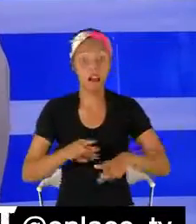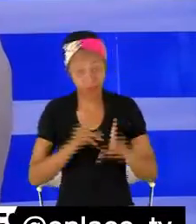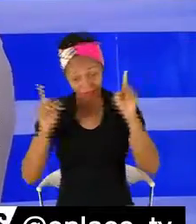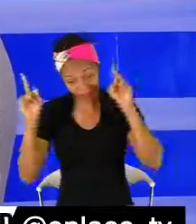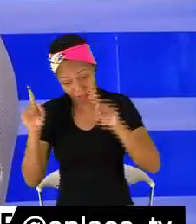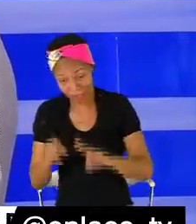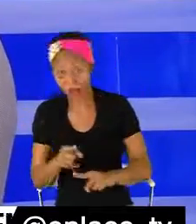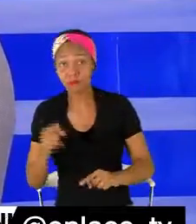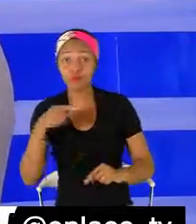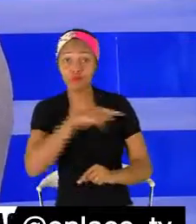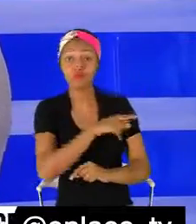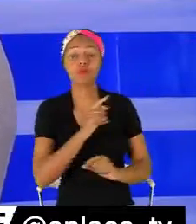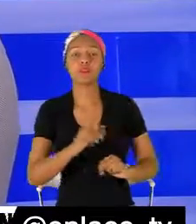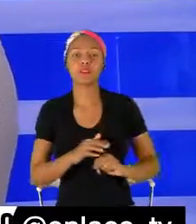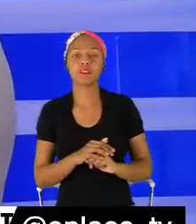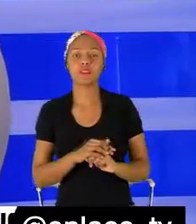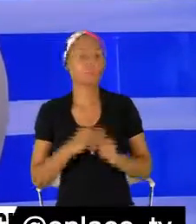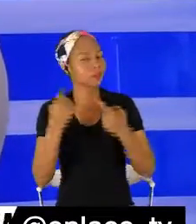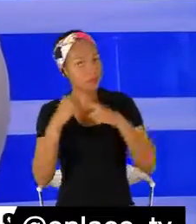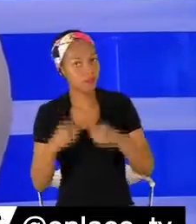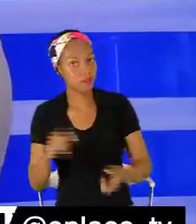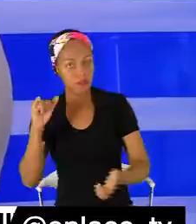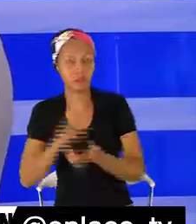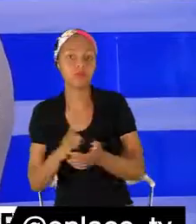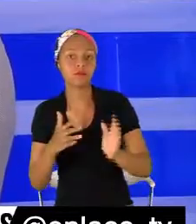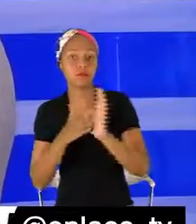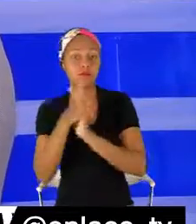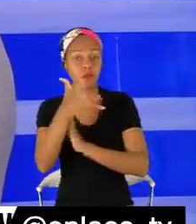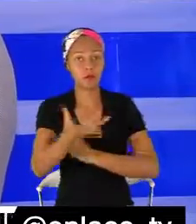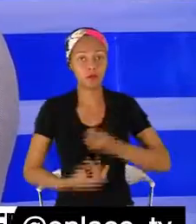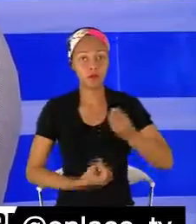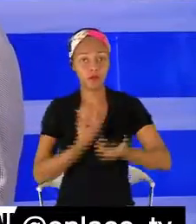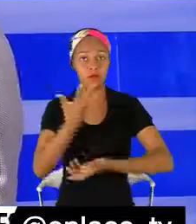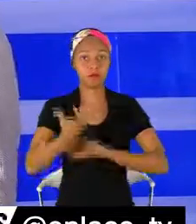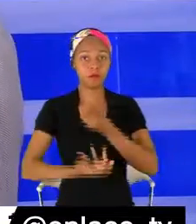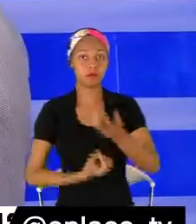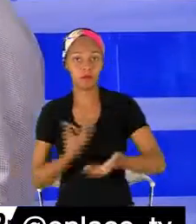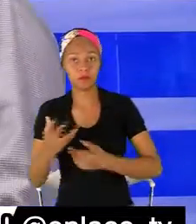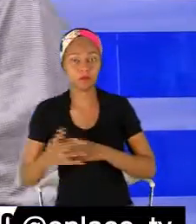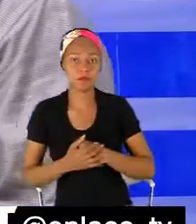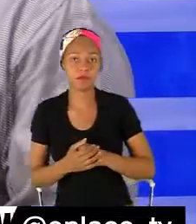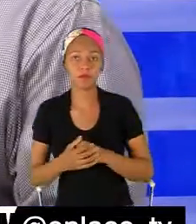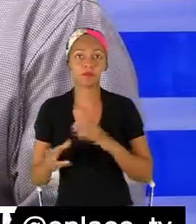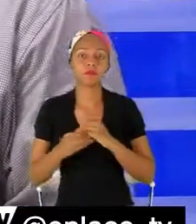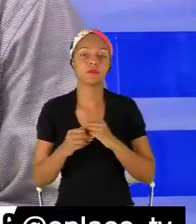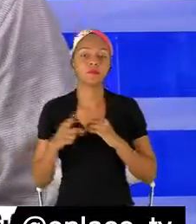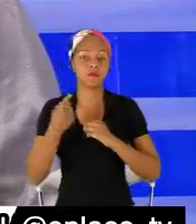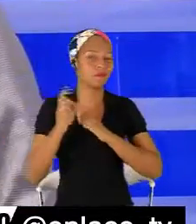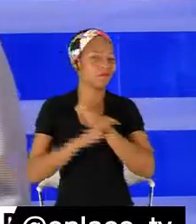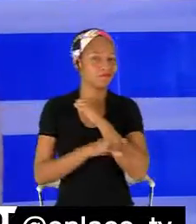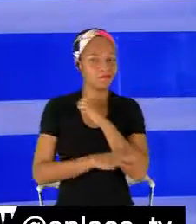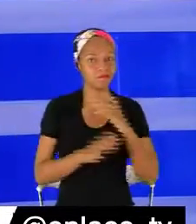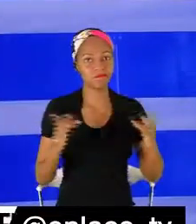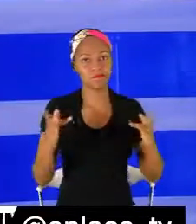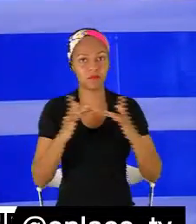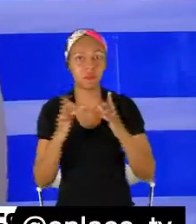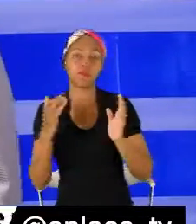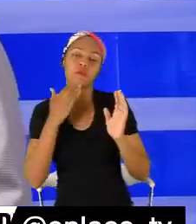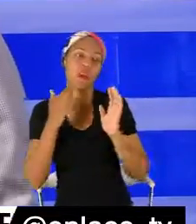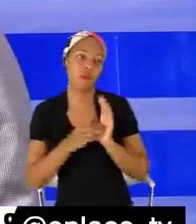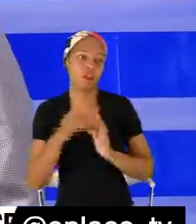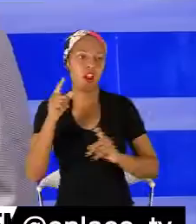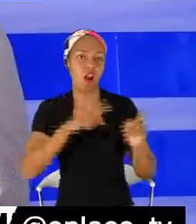lo que es la legalidad. Y en tanto a lo que es la psicología, lo que es la violencia de género, la